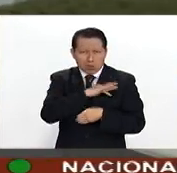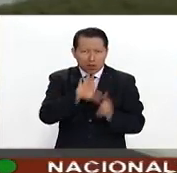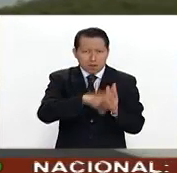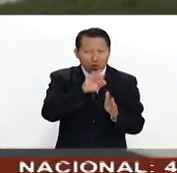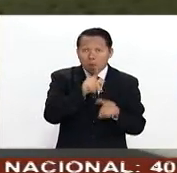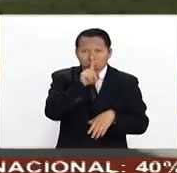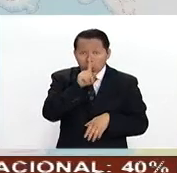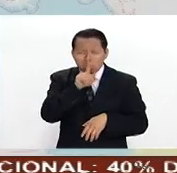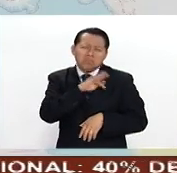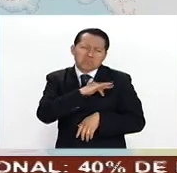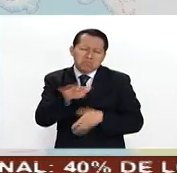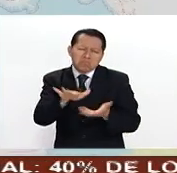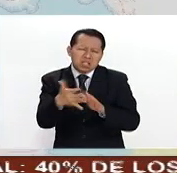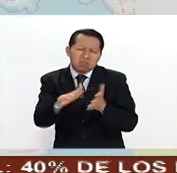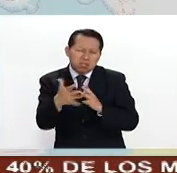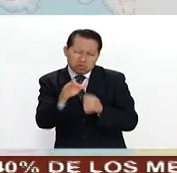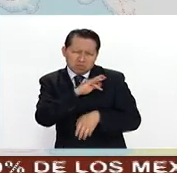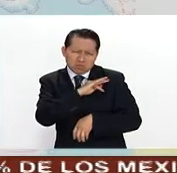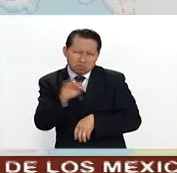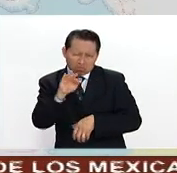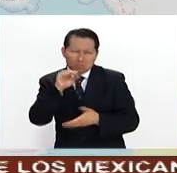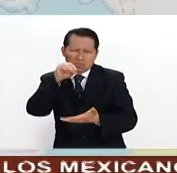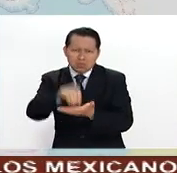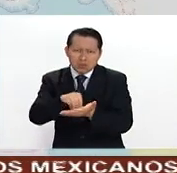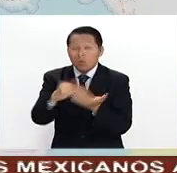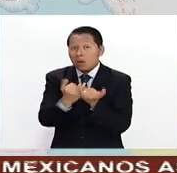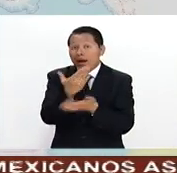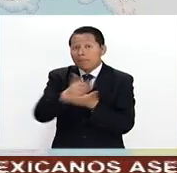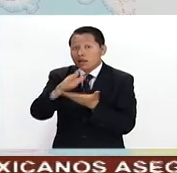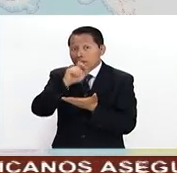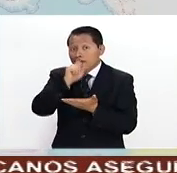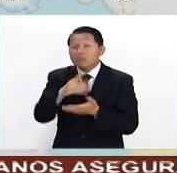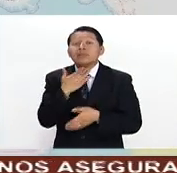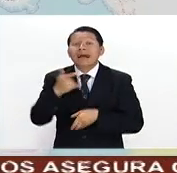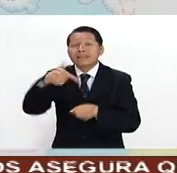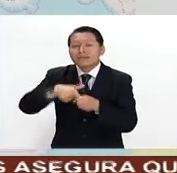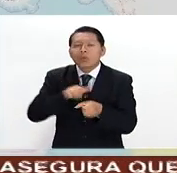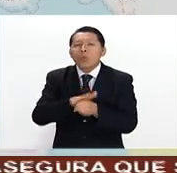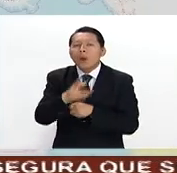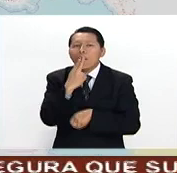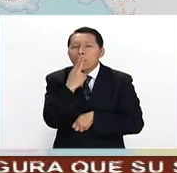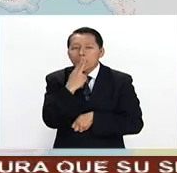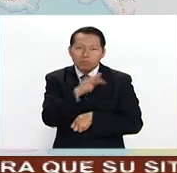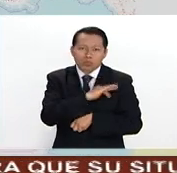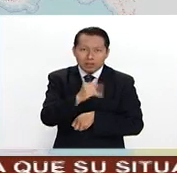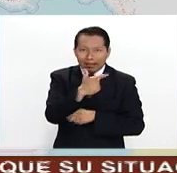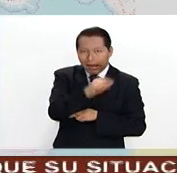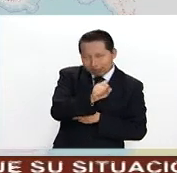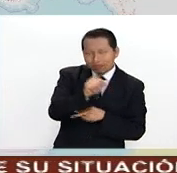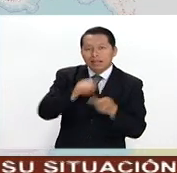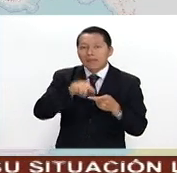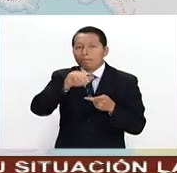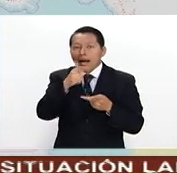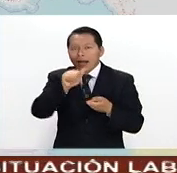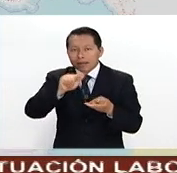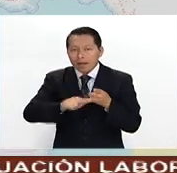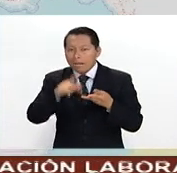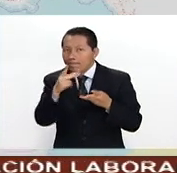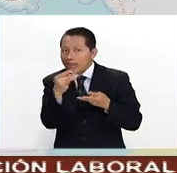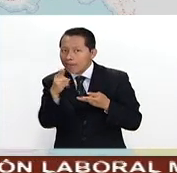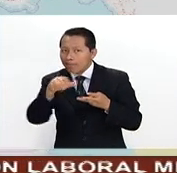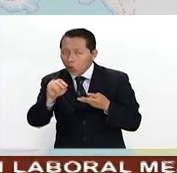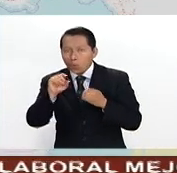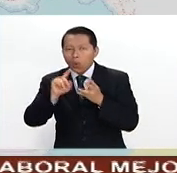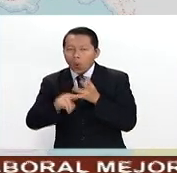una cifra aproximada por default. Posteriormente seleccione el tipo de gasolina que utiliza, ya sea gas, magna, premium o diésel.